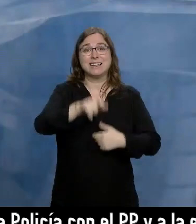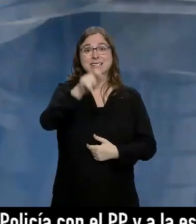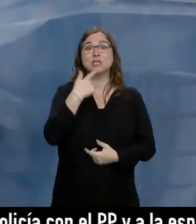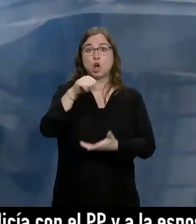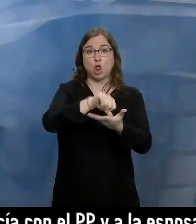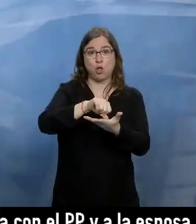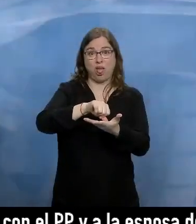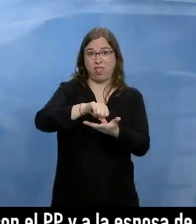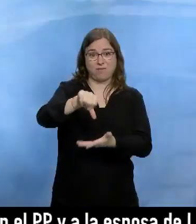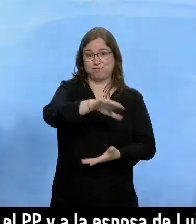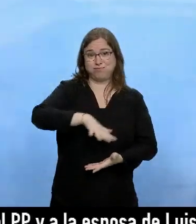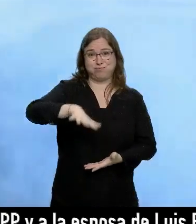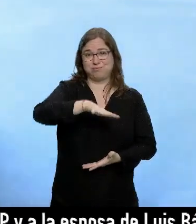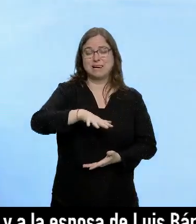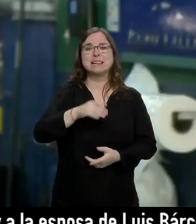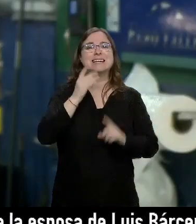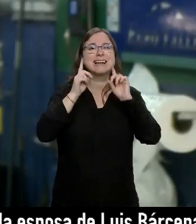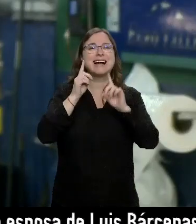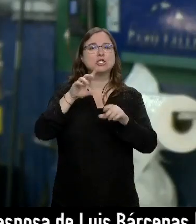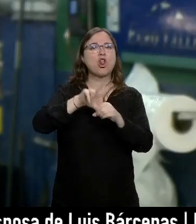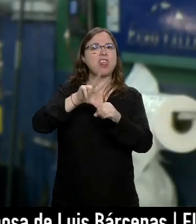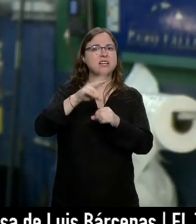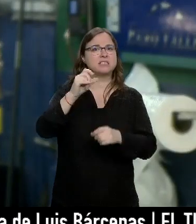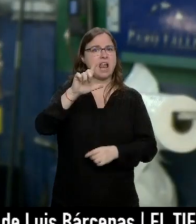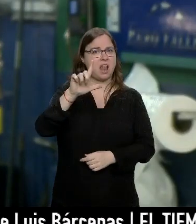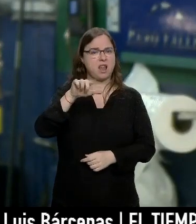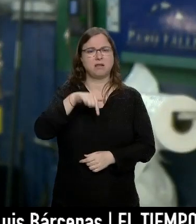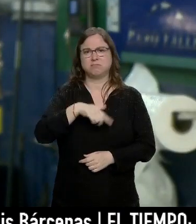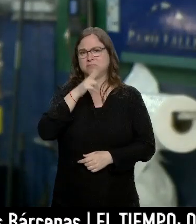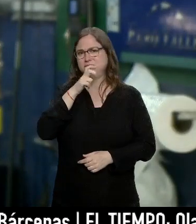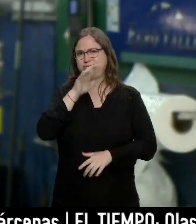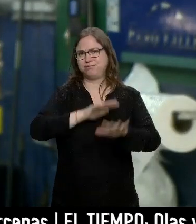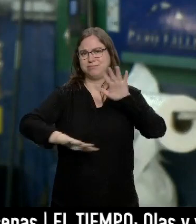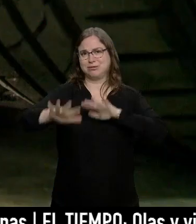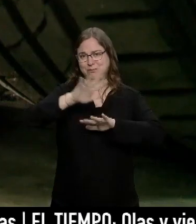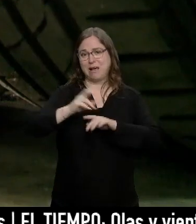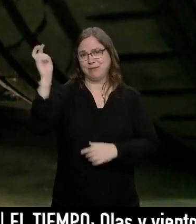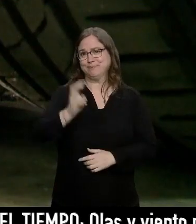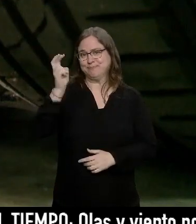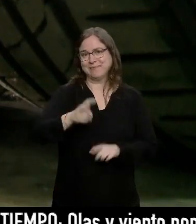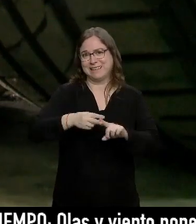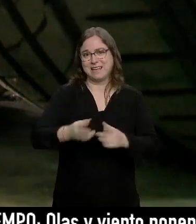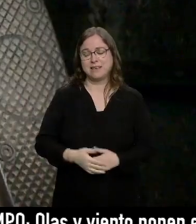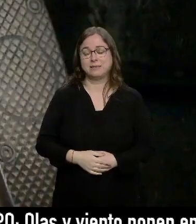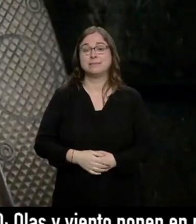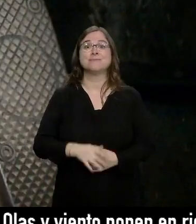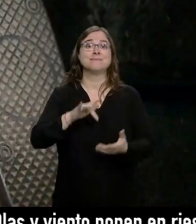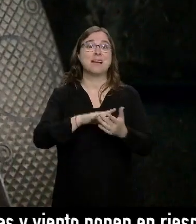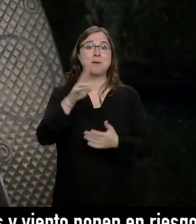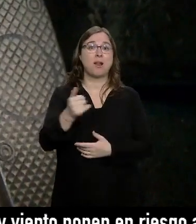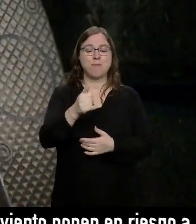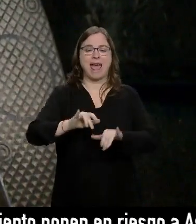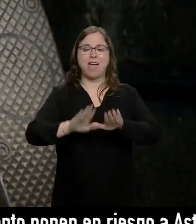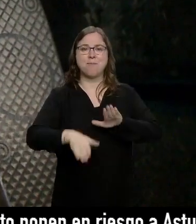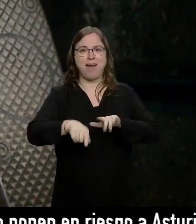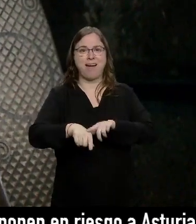ciudad, pues para los diésel sobre todo va a ser bastante complicado que no pasen por aquí. Y llega la primera baja, el embrague. Y